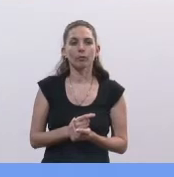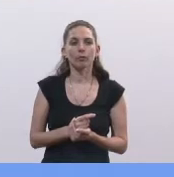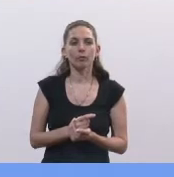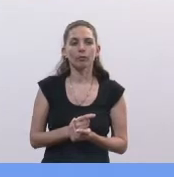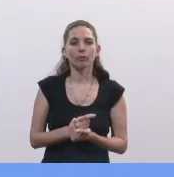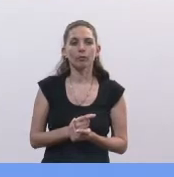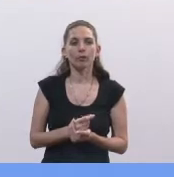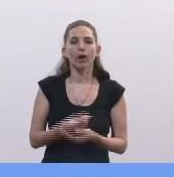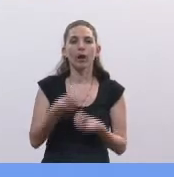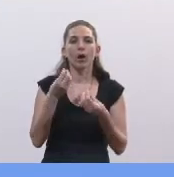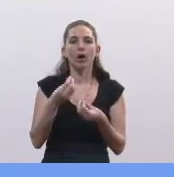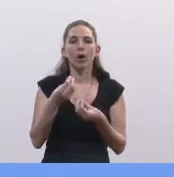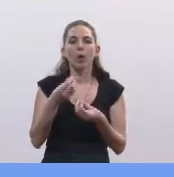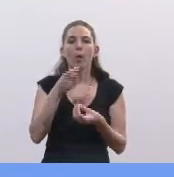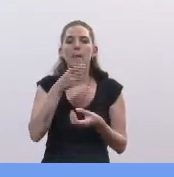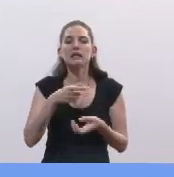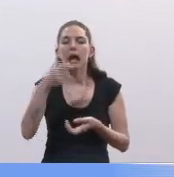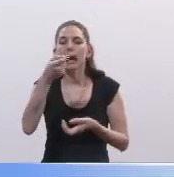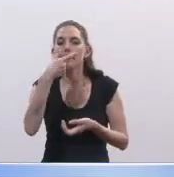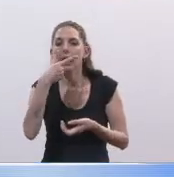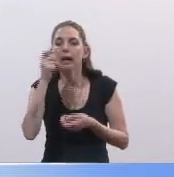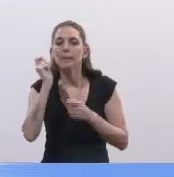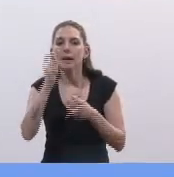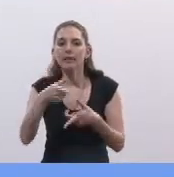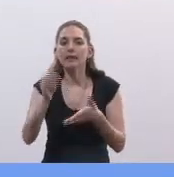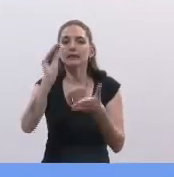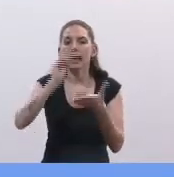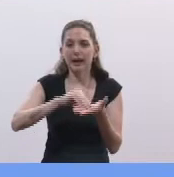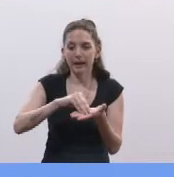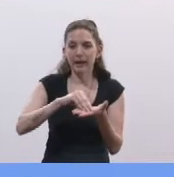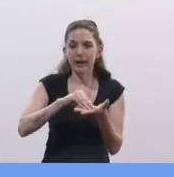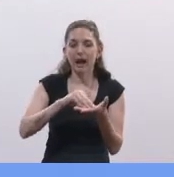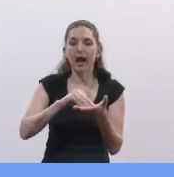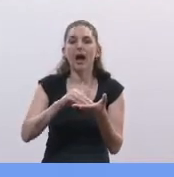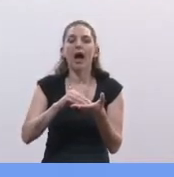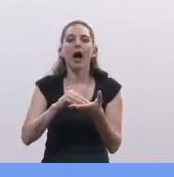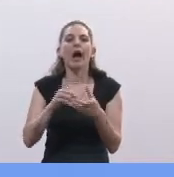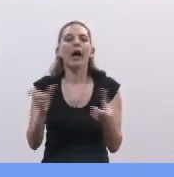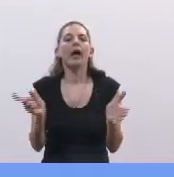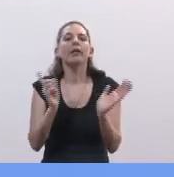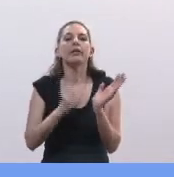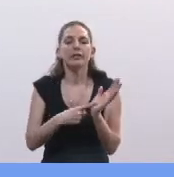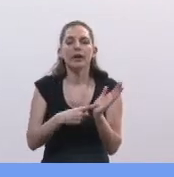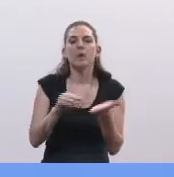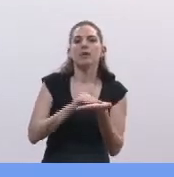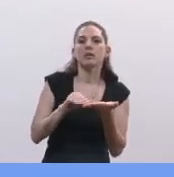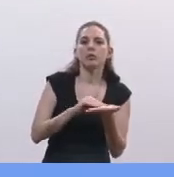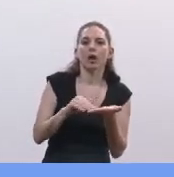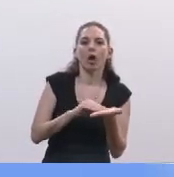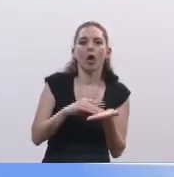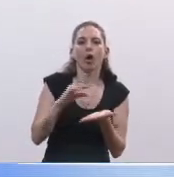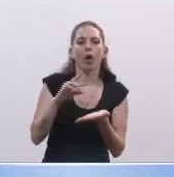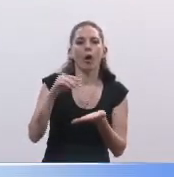que toma el mensaje del presidente Macri y le agrega dictámenes del diputado Negri, del diputado Fernández